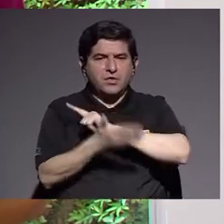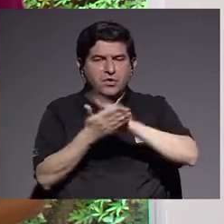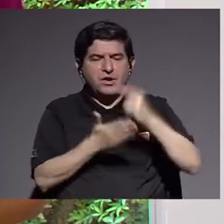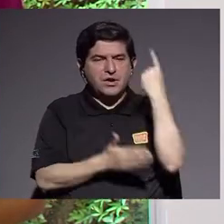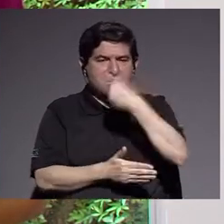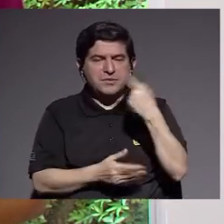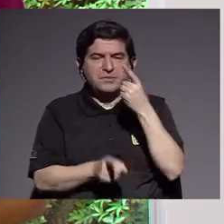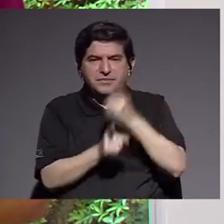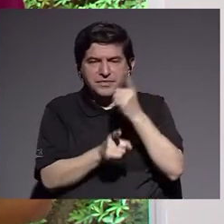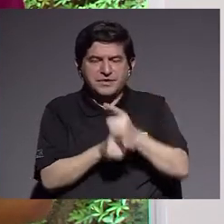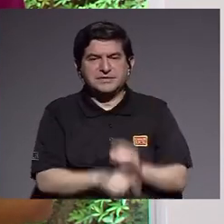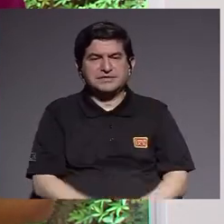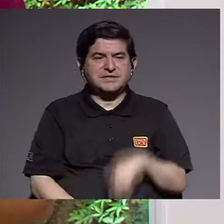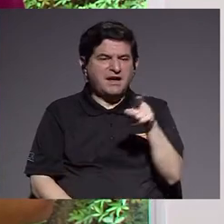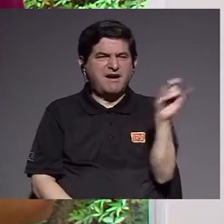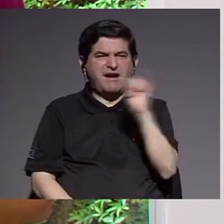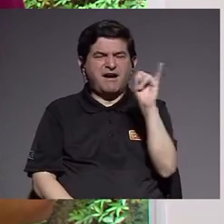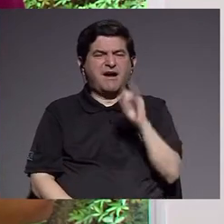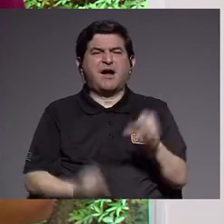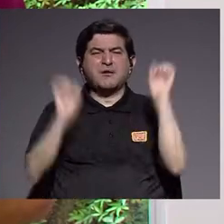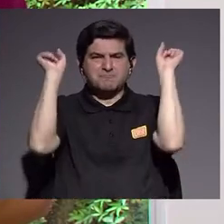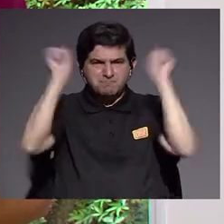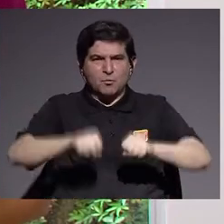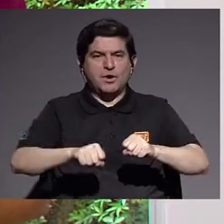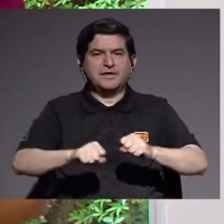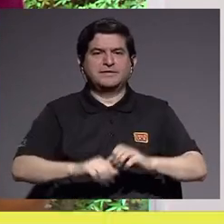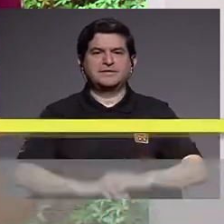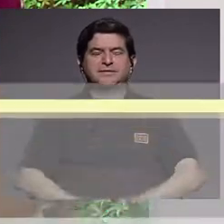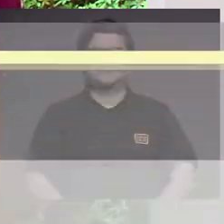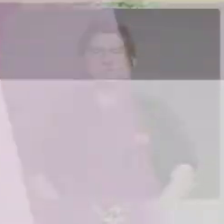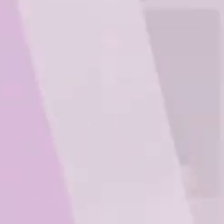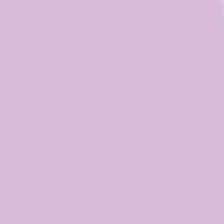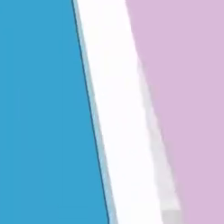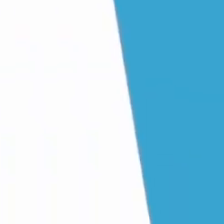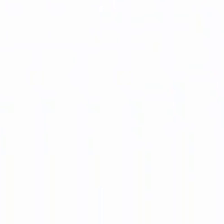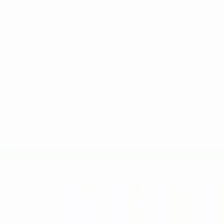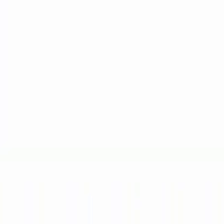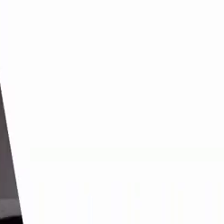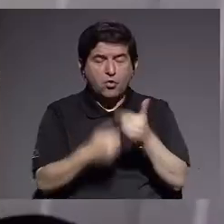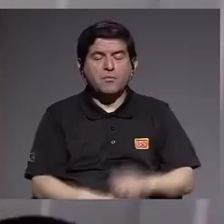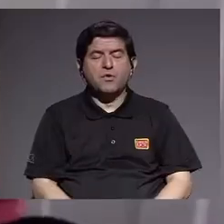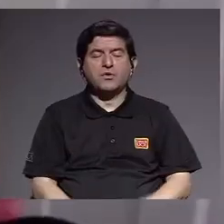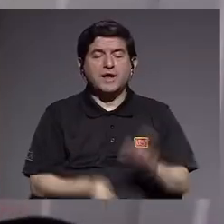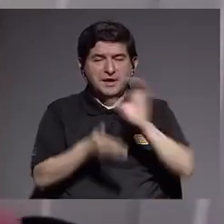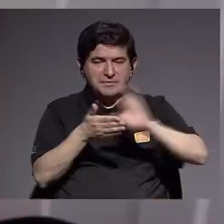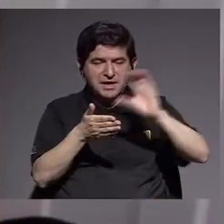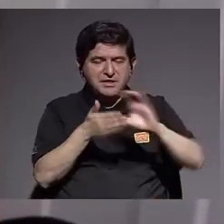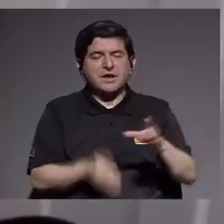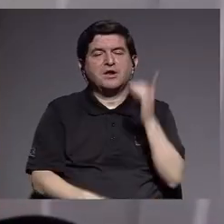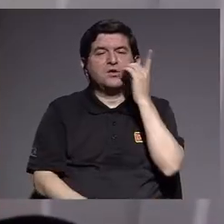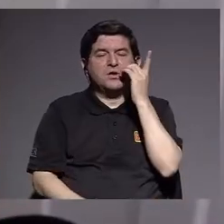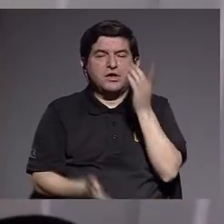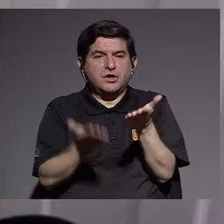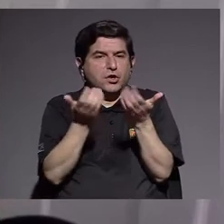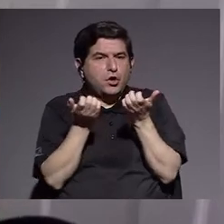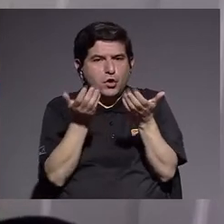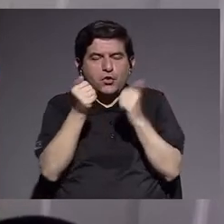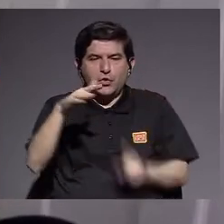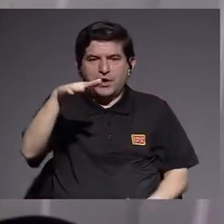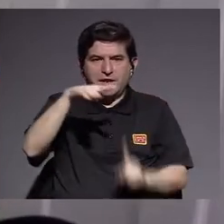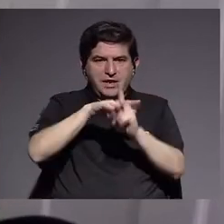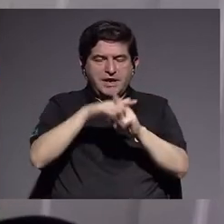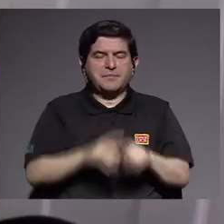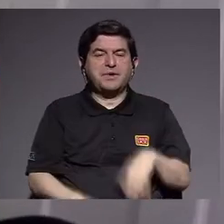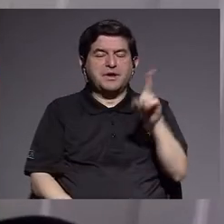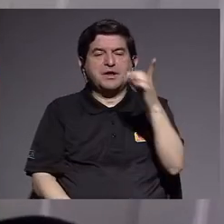adecuada va a ser un foco infeccioso potencial padre bien por hoy como parte del colegio no queríamos